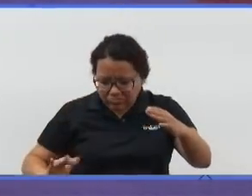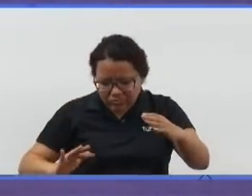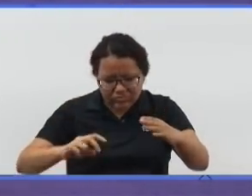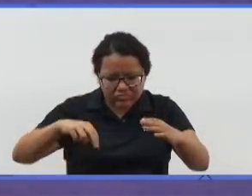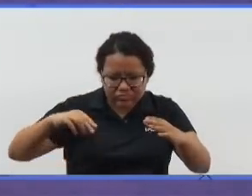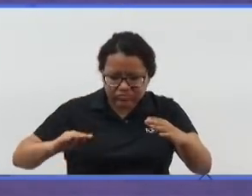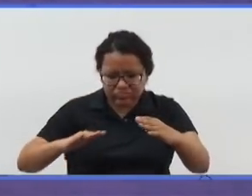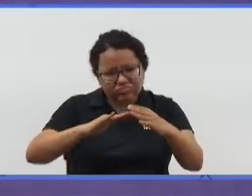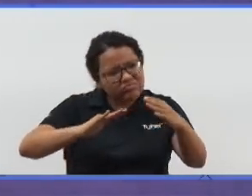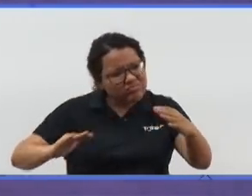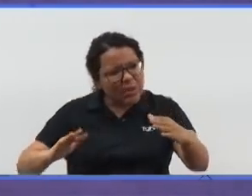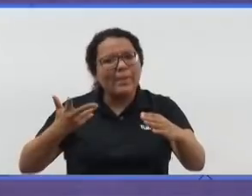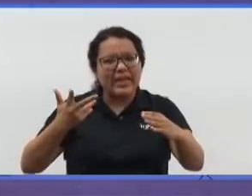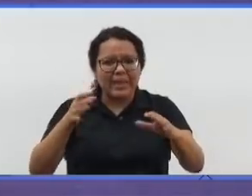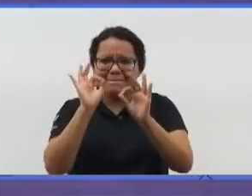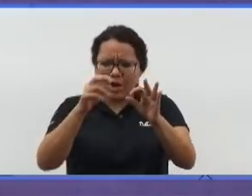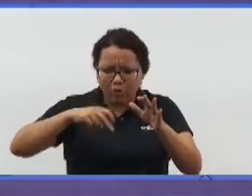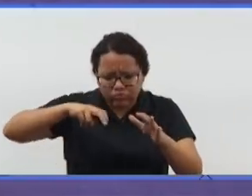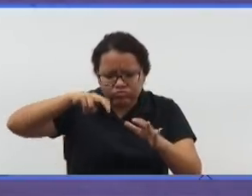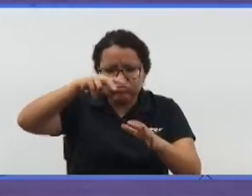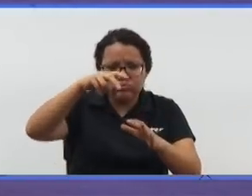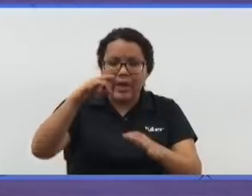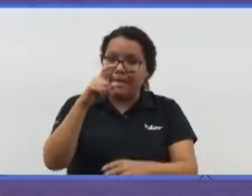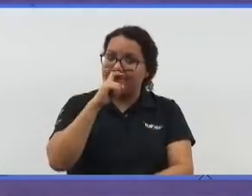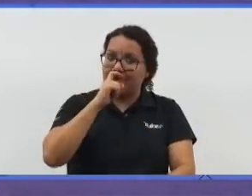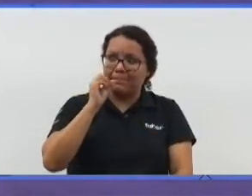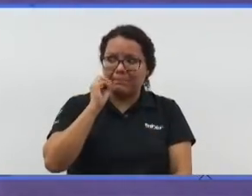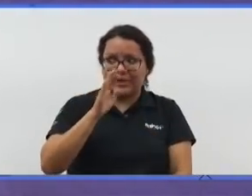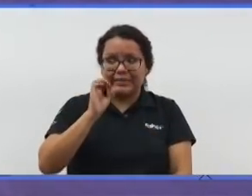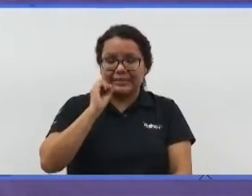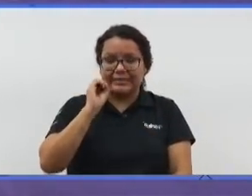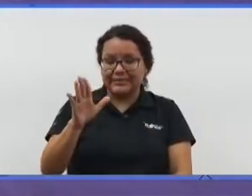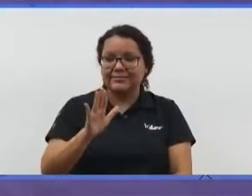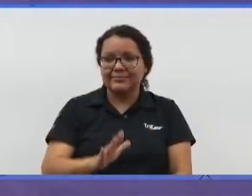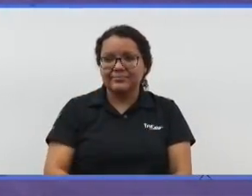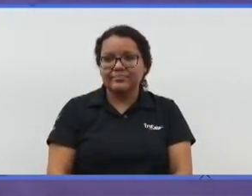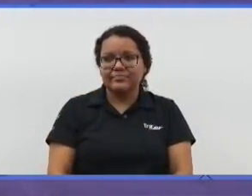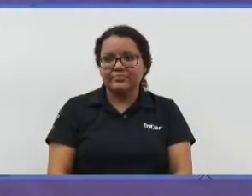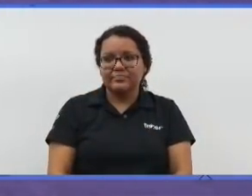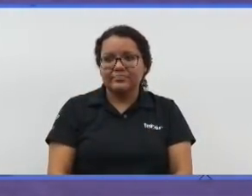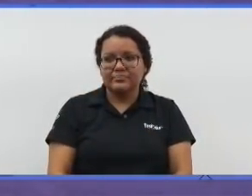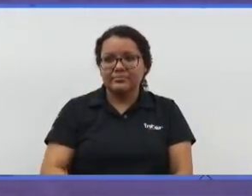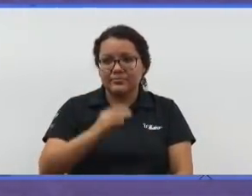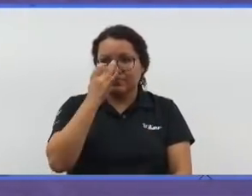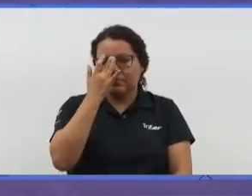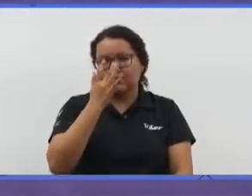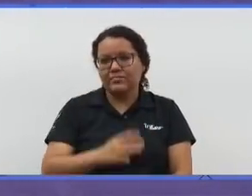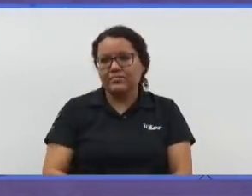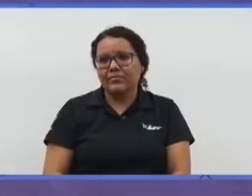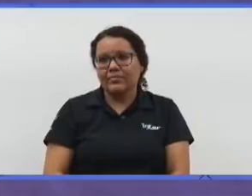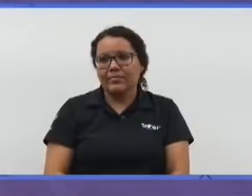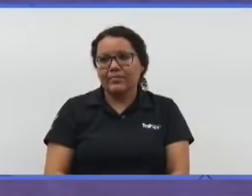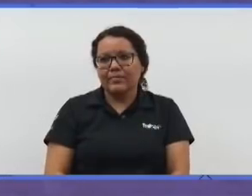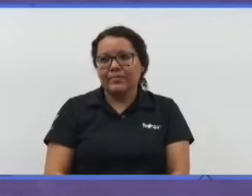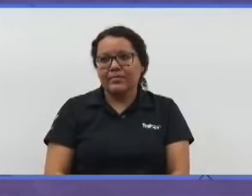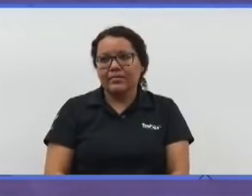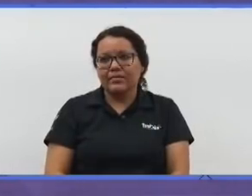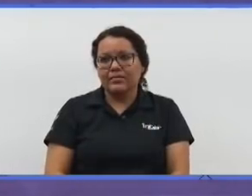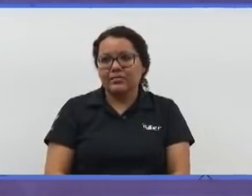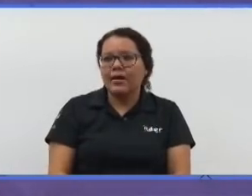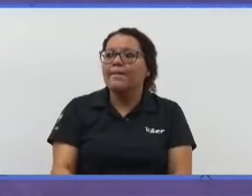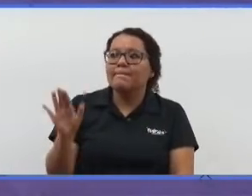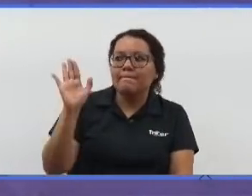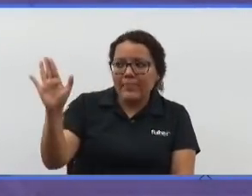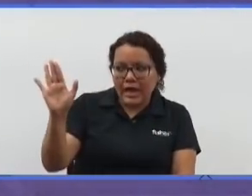sino para estar las gradas puedo decirlo como le sea mi papá permiso señor locutor era